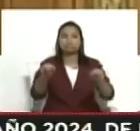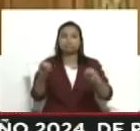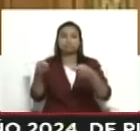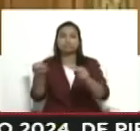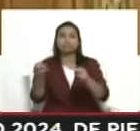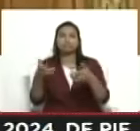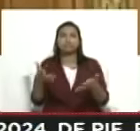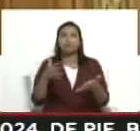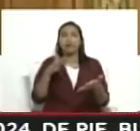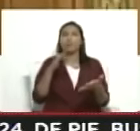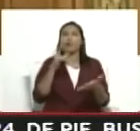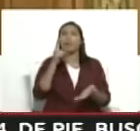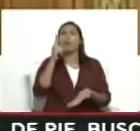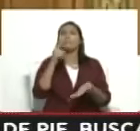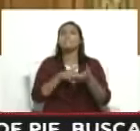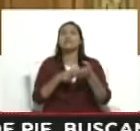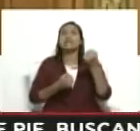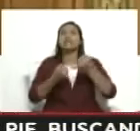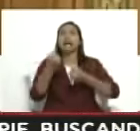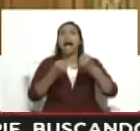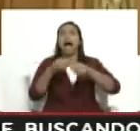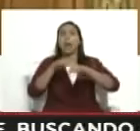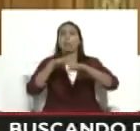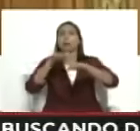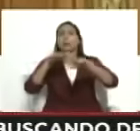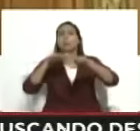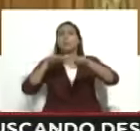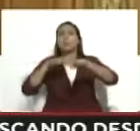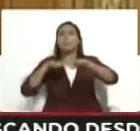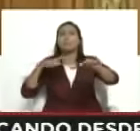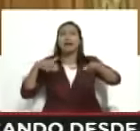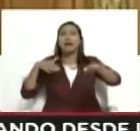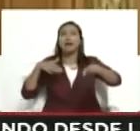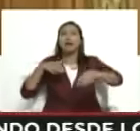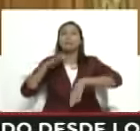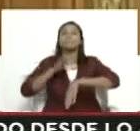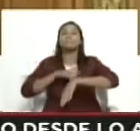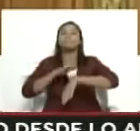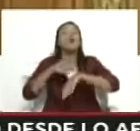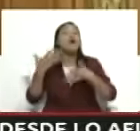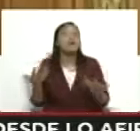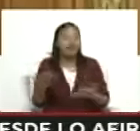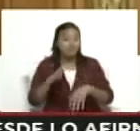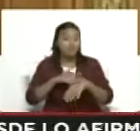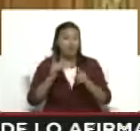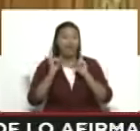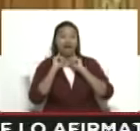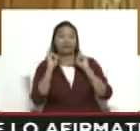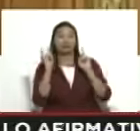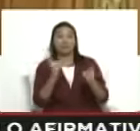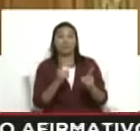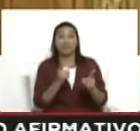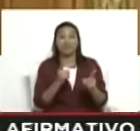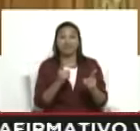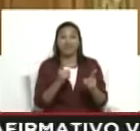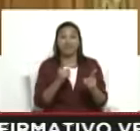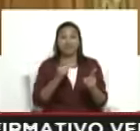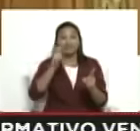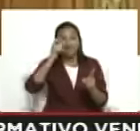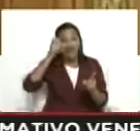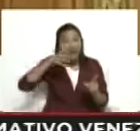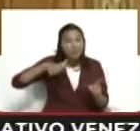1000 carros, sería. ¿Por qué? Porque la autopista, el pueblo, que